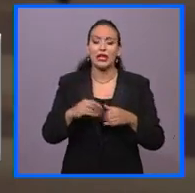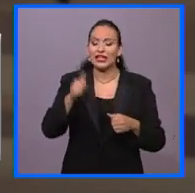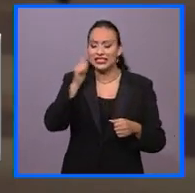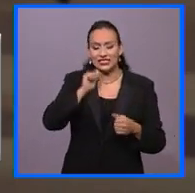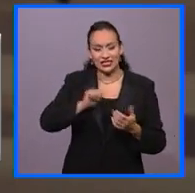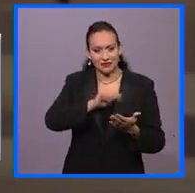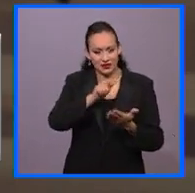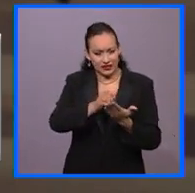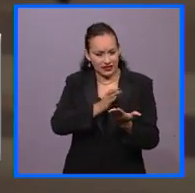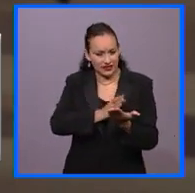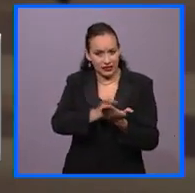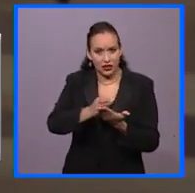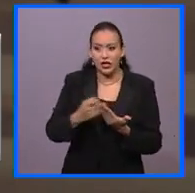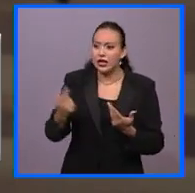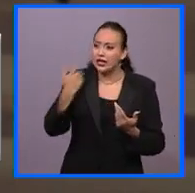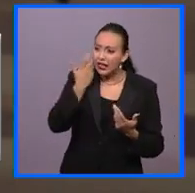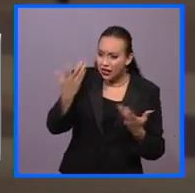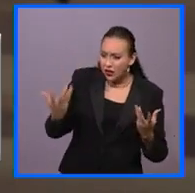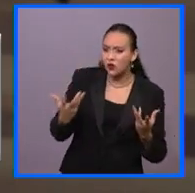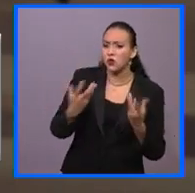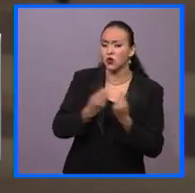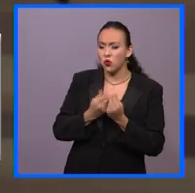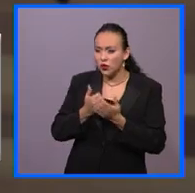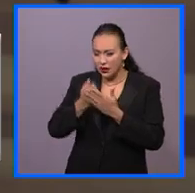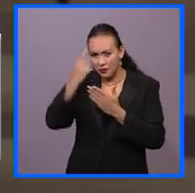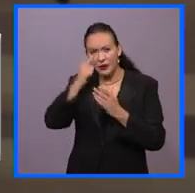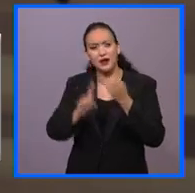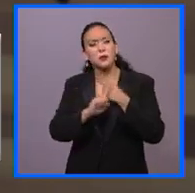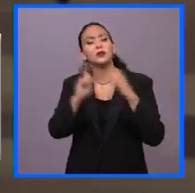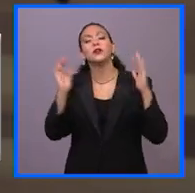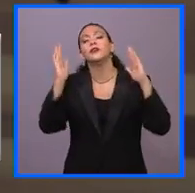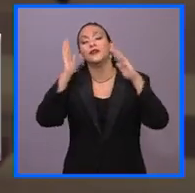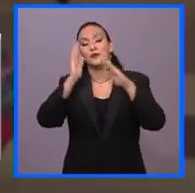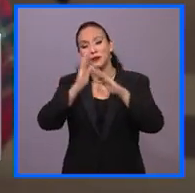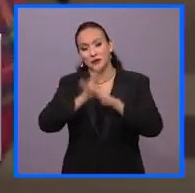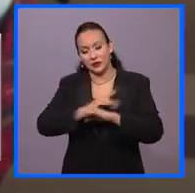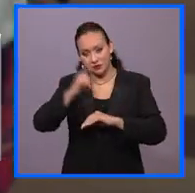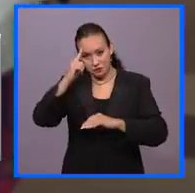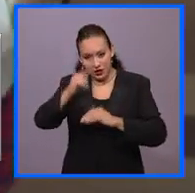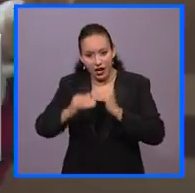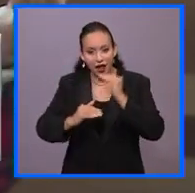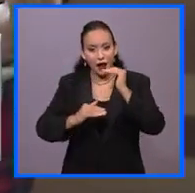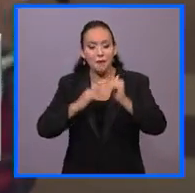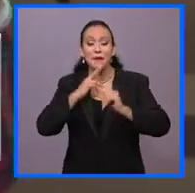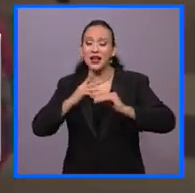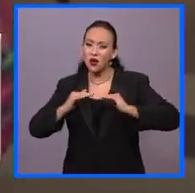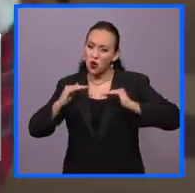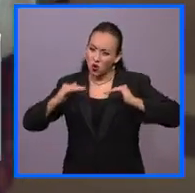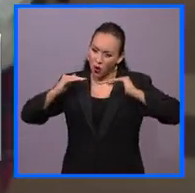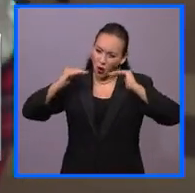de reconstrucción, de reconciliación, con ambición de ideales.